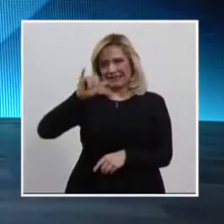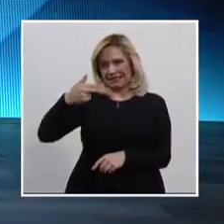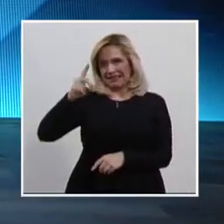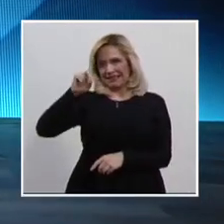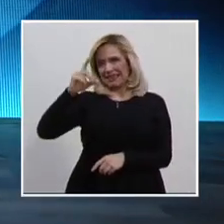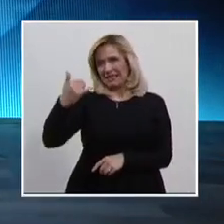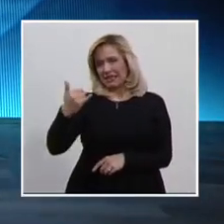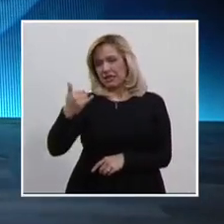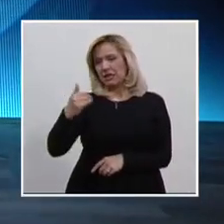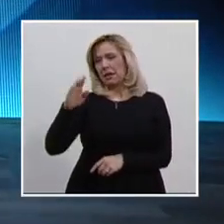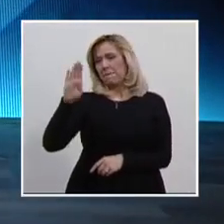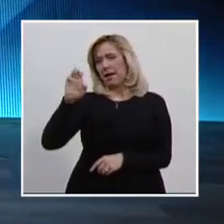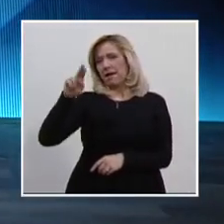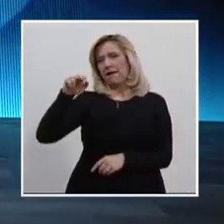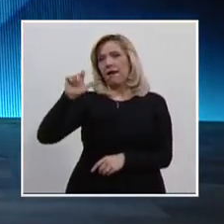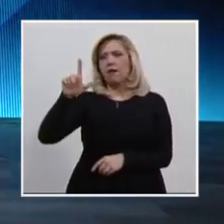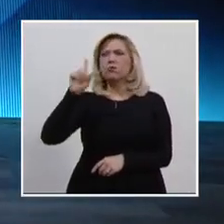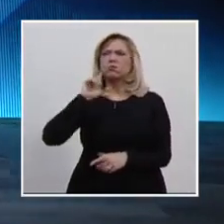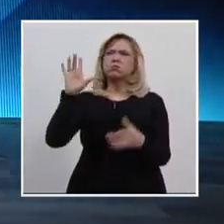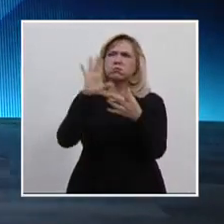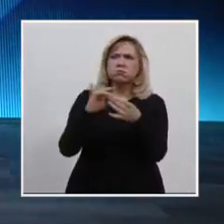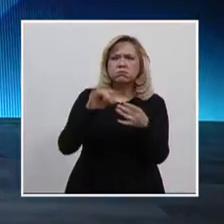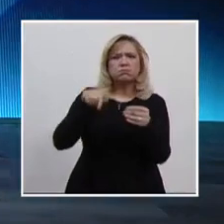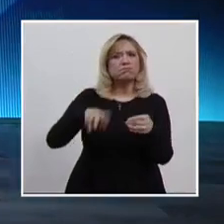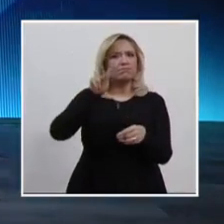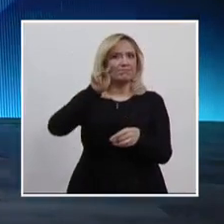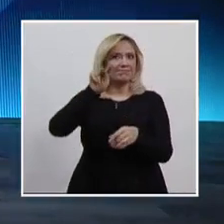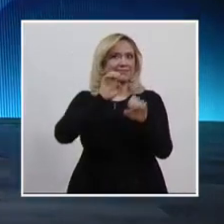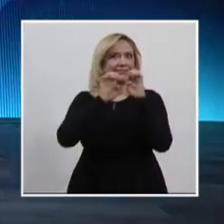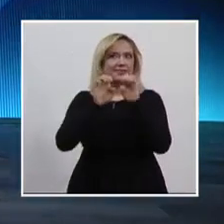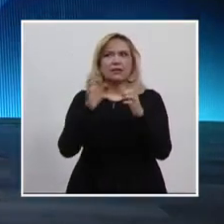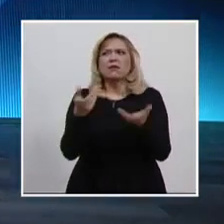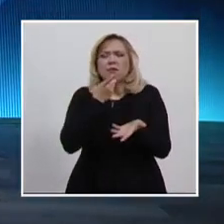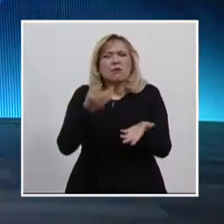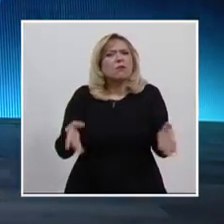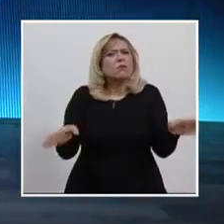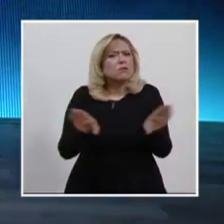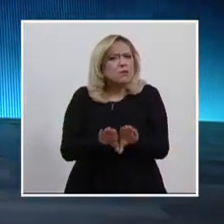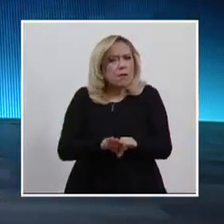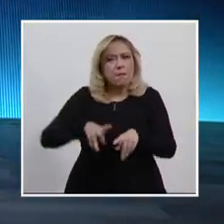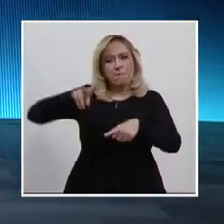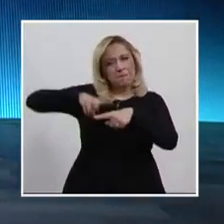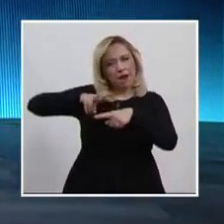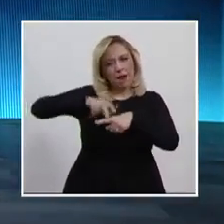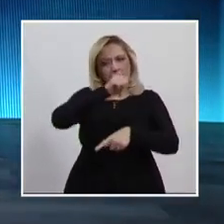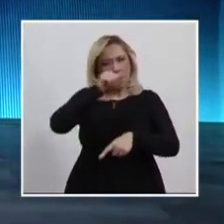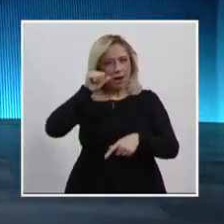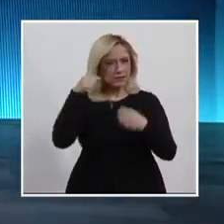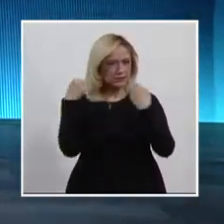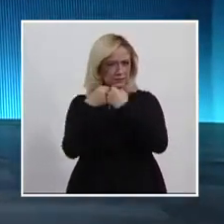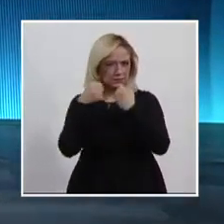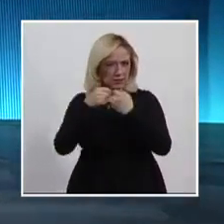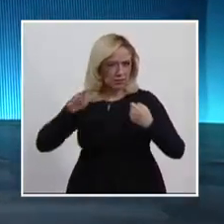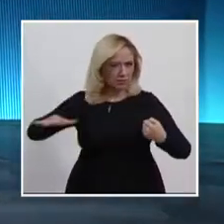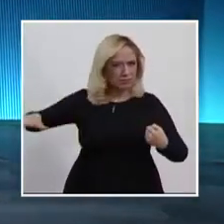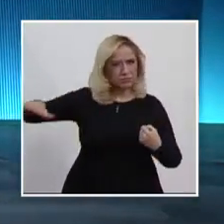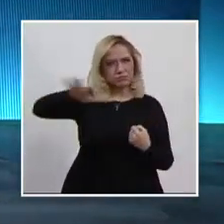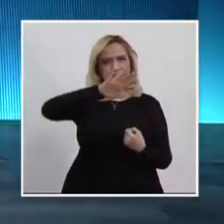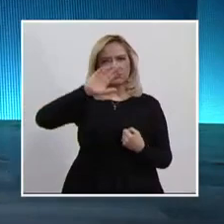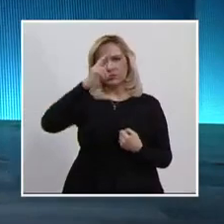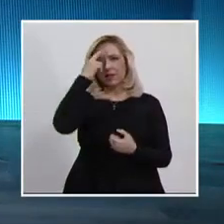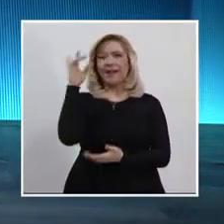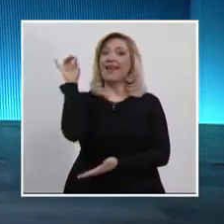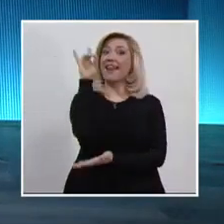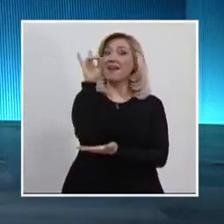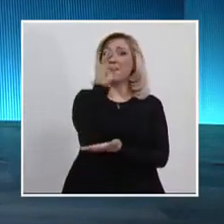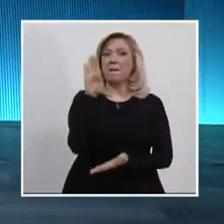explicó a Justicia TV las acciones que emprendió para demostrar que el parque en Ciudad Juárez, Chihuahua, en donde se encontraba la jirafa Benito,